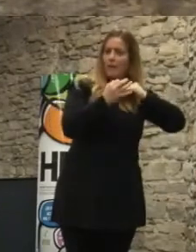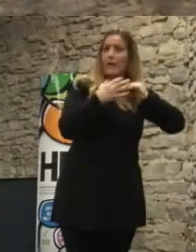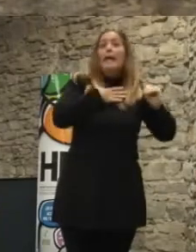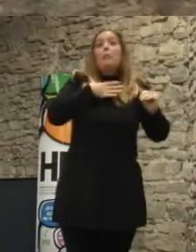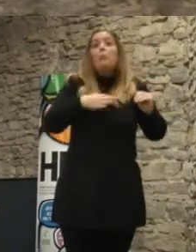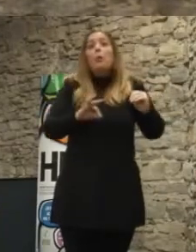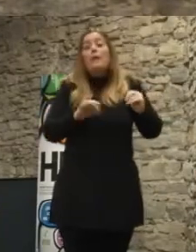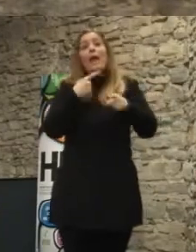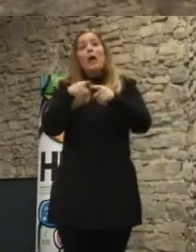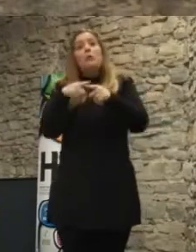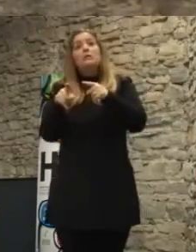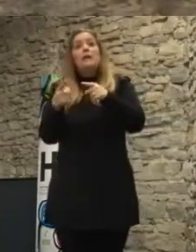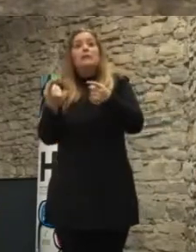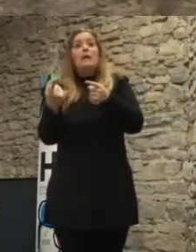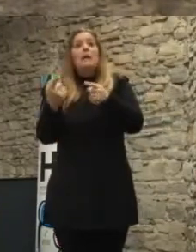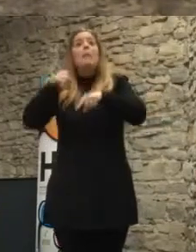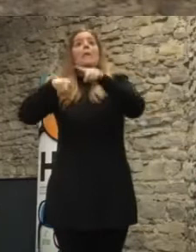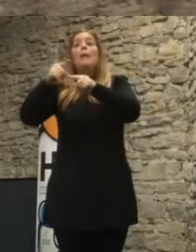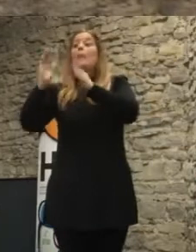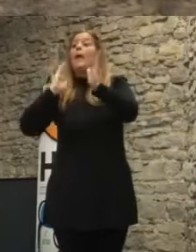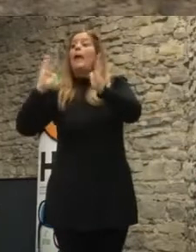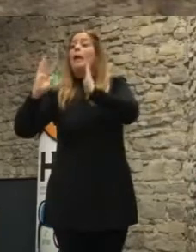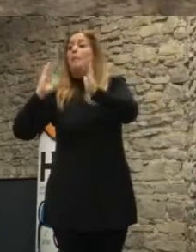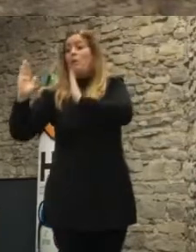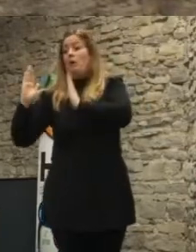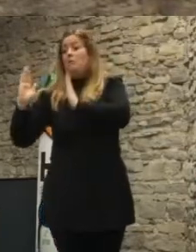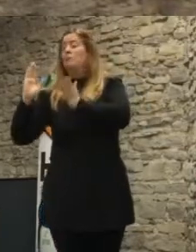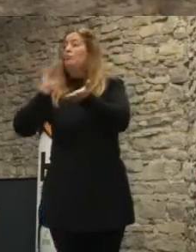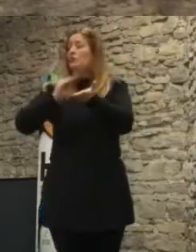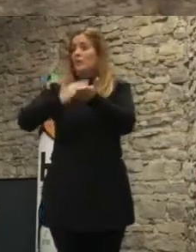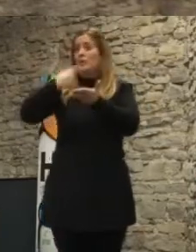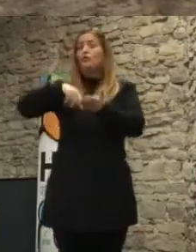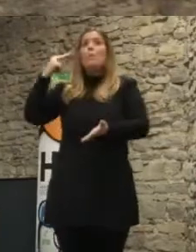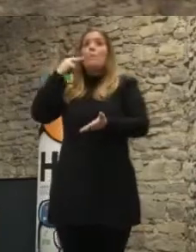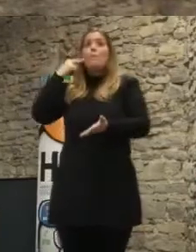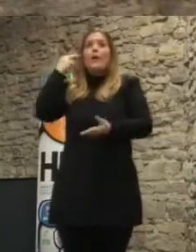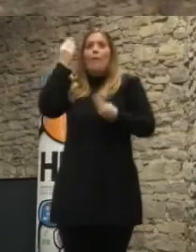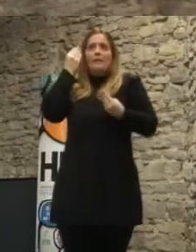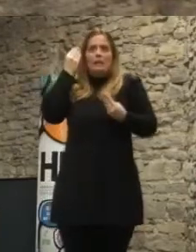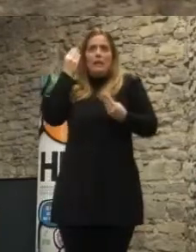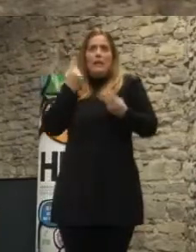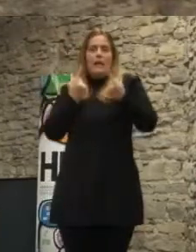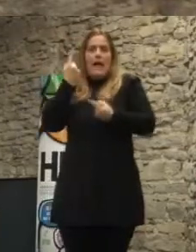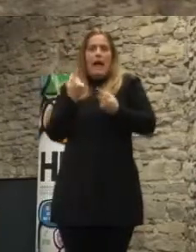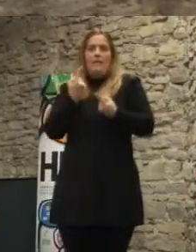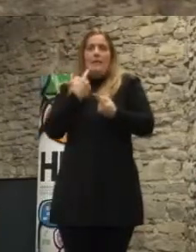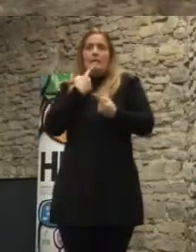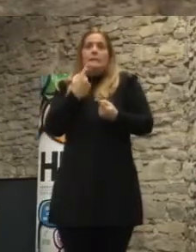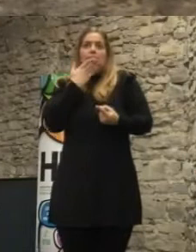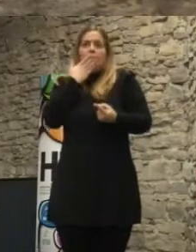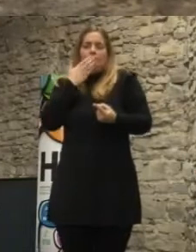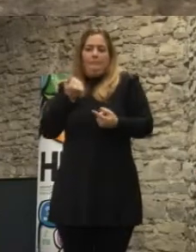circunstancial, muchas veces, y esto nos da pánico pensarlo, y a veces lo decimos,